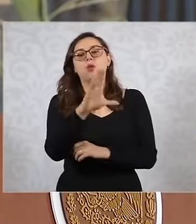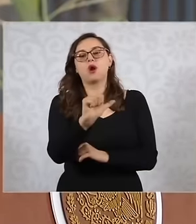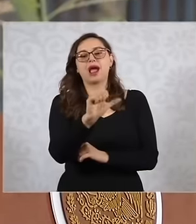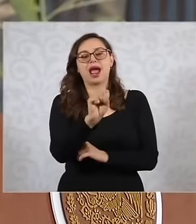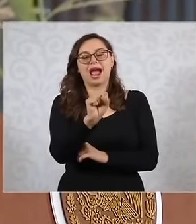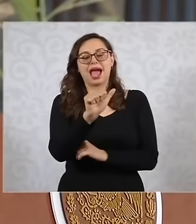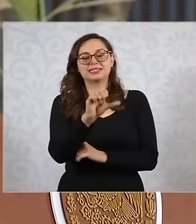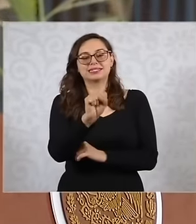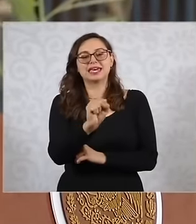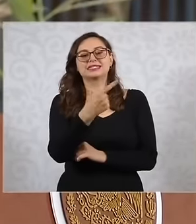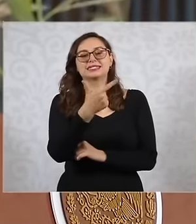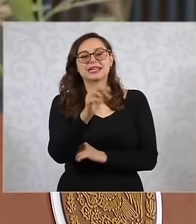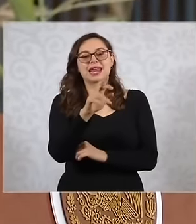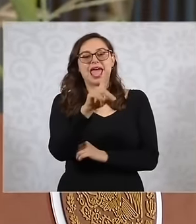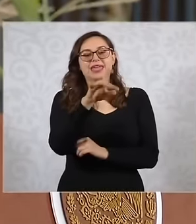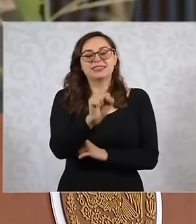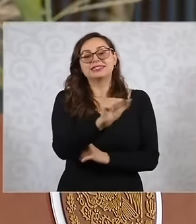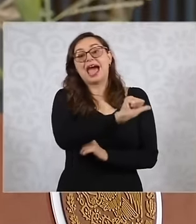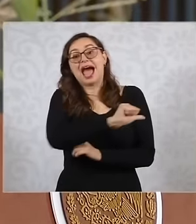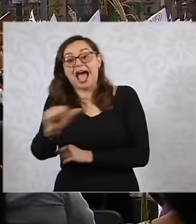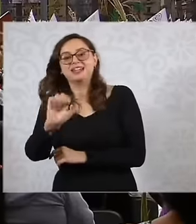y Guaymas, Chihuahua.